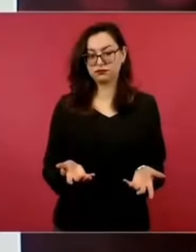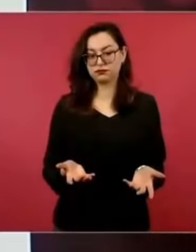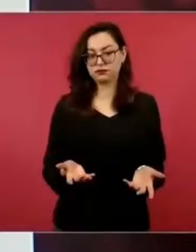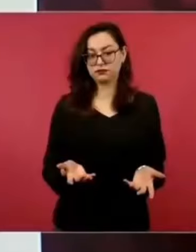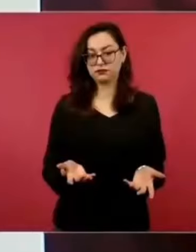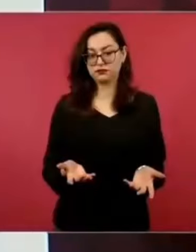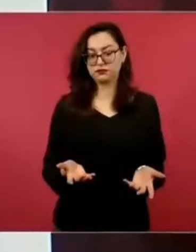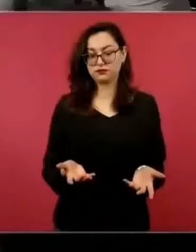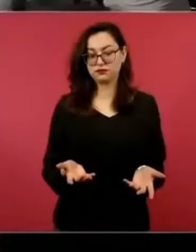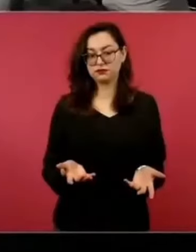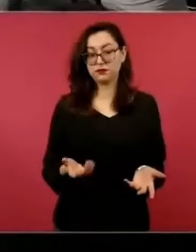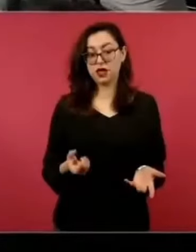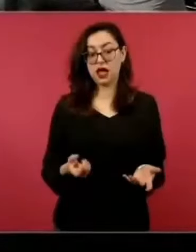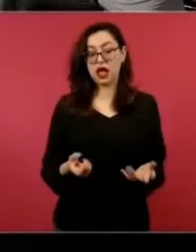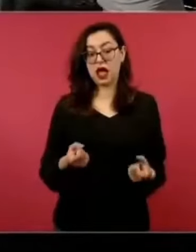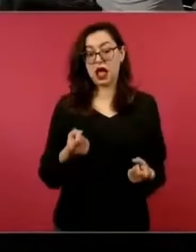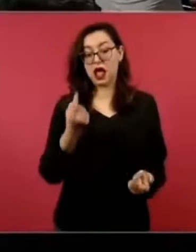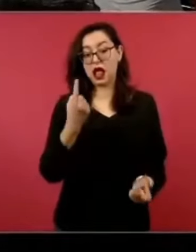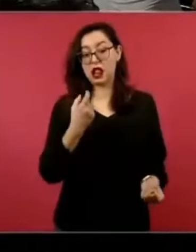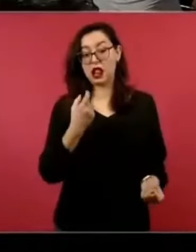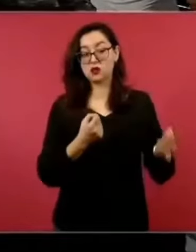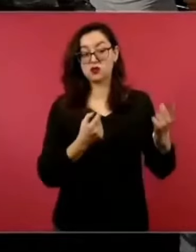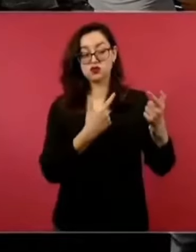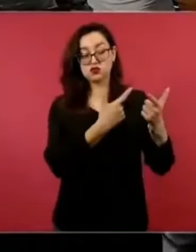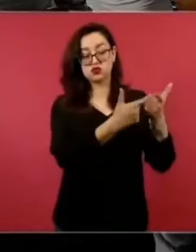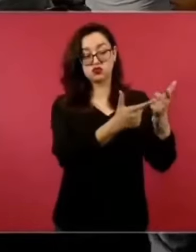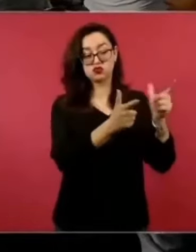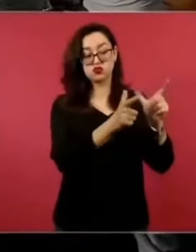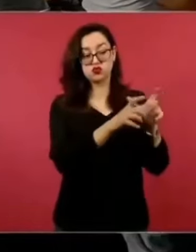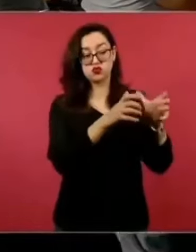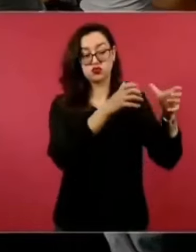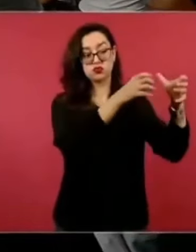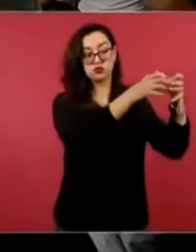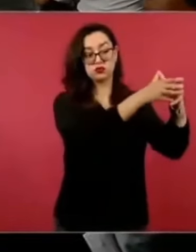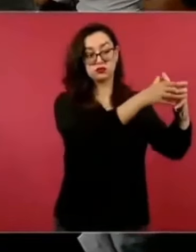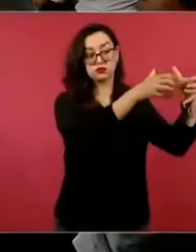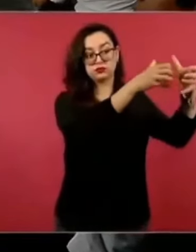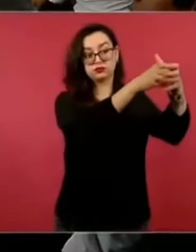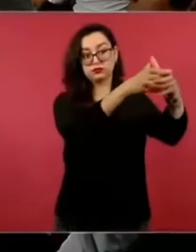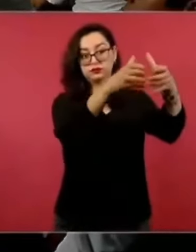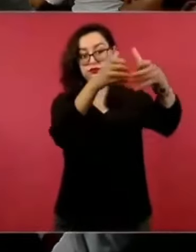hay sectores que están muy